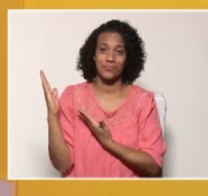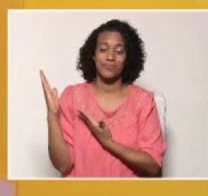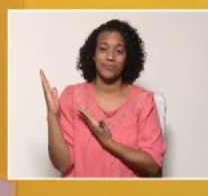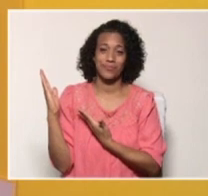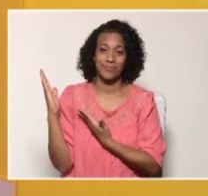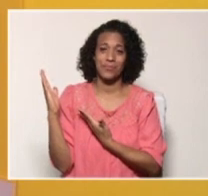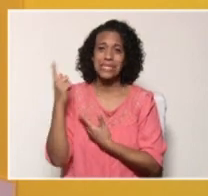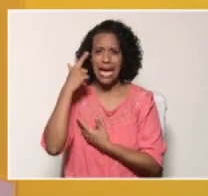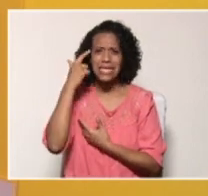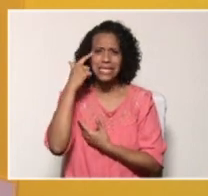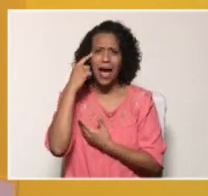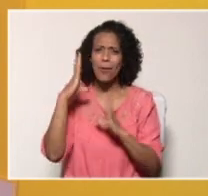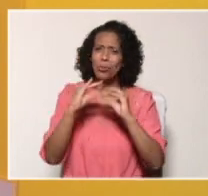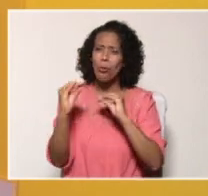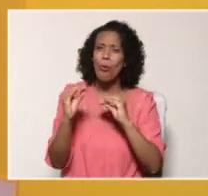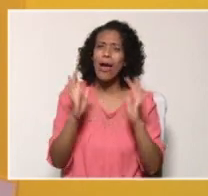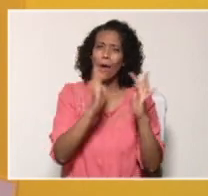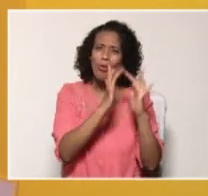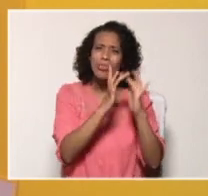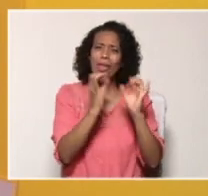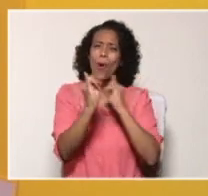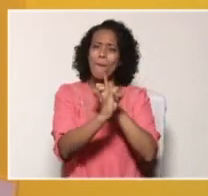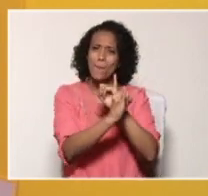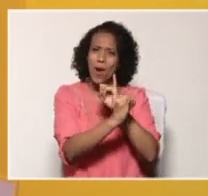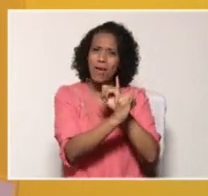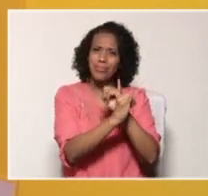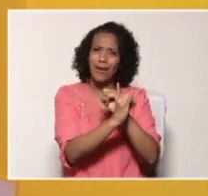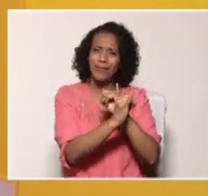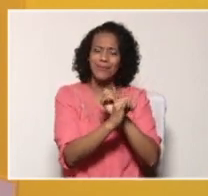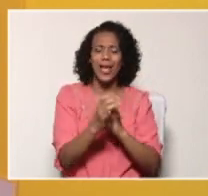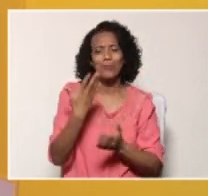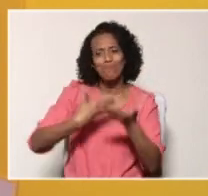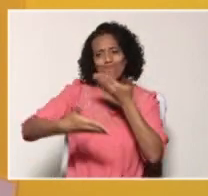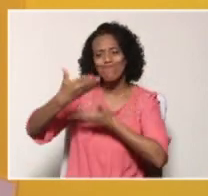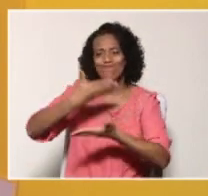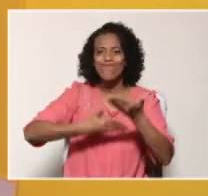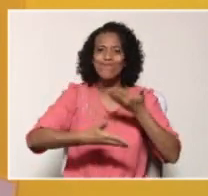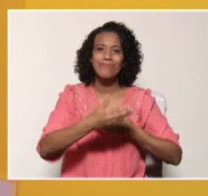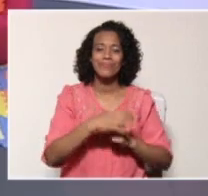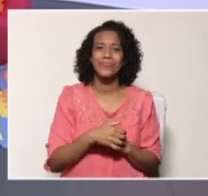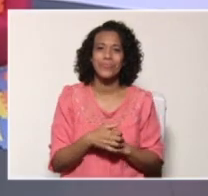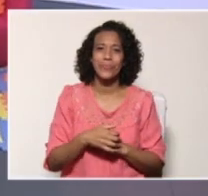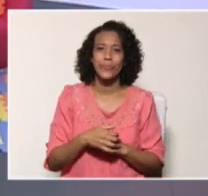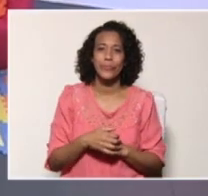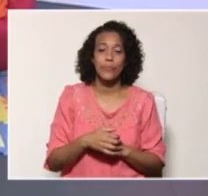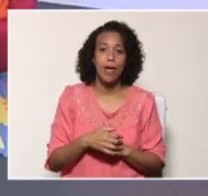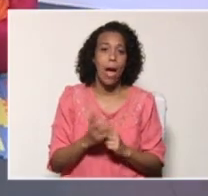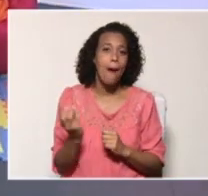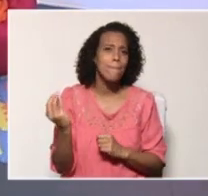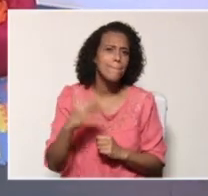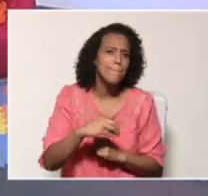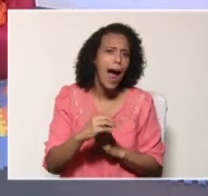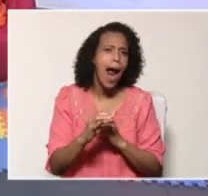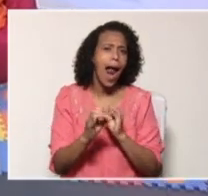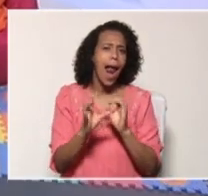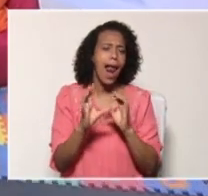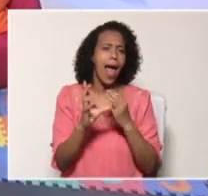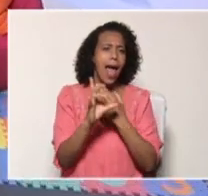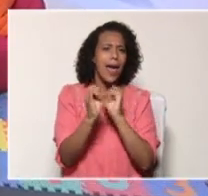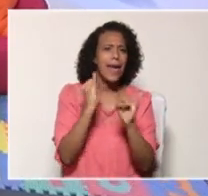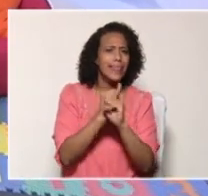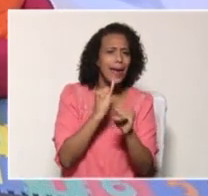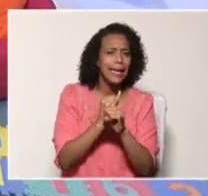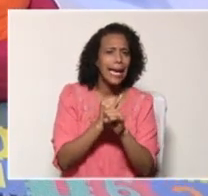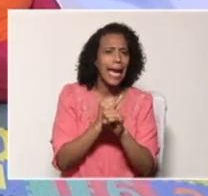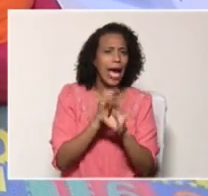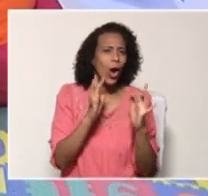@vivetvoficial1. Así que ya tienen todas las coordenadas para que nos conectemos en las redes sociales. Pero más allá de las redes sociales, nosotros